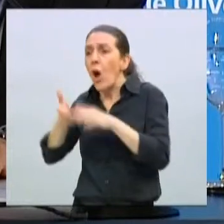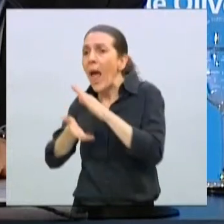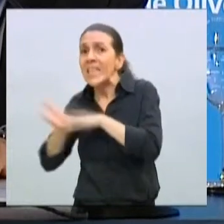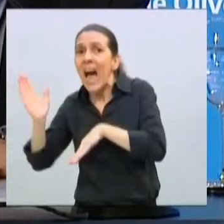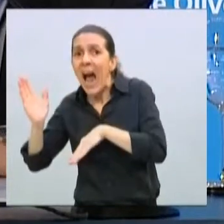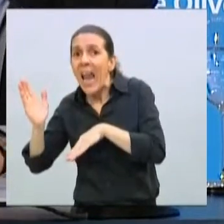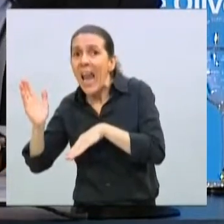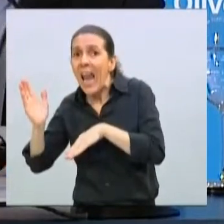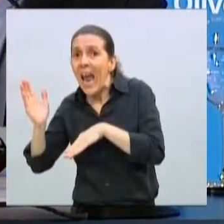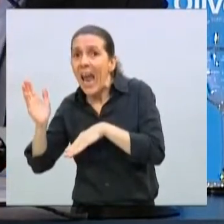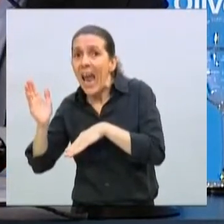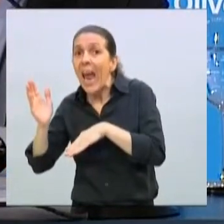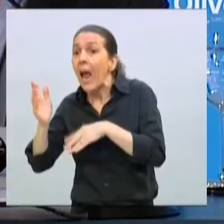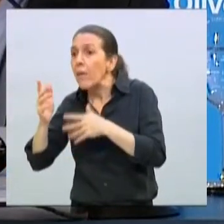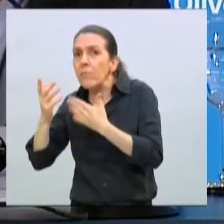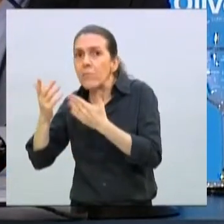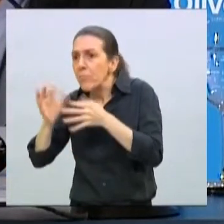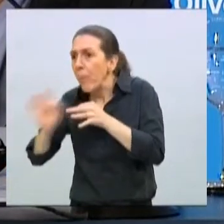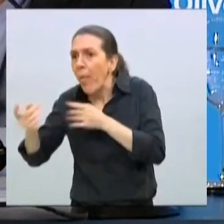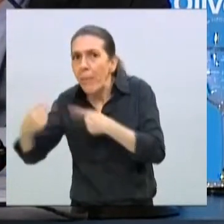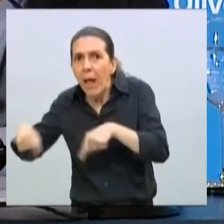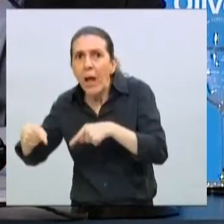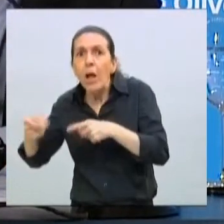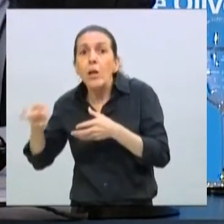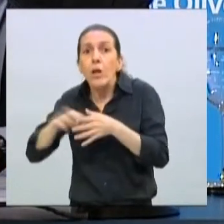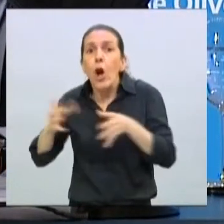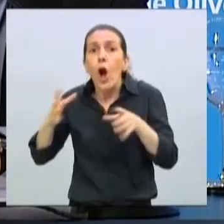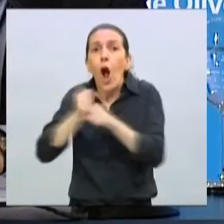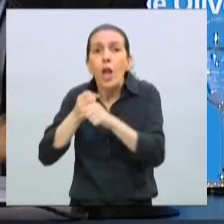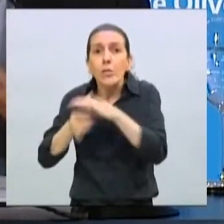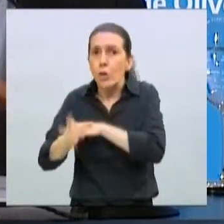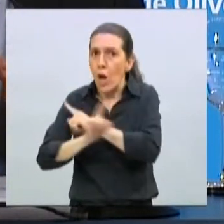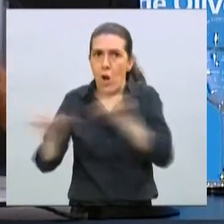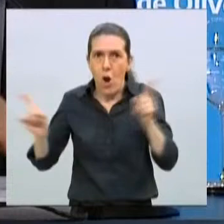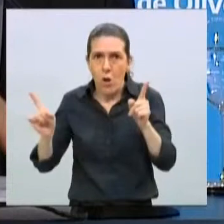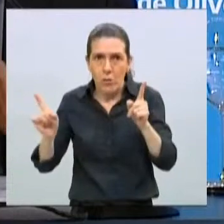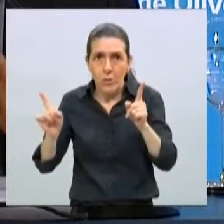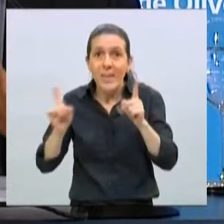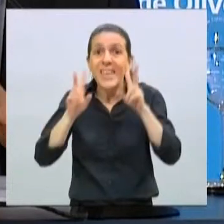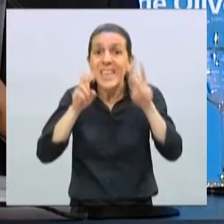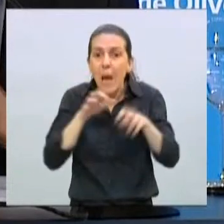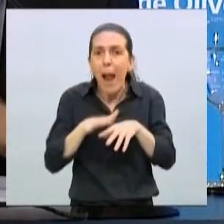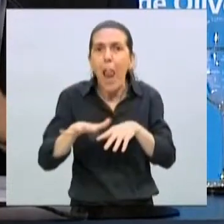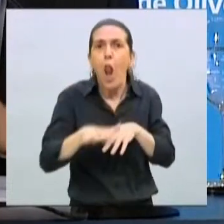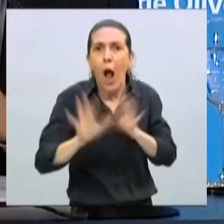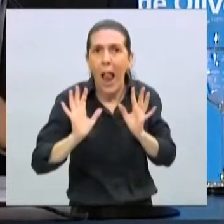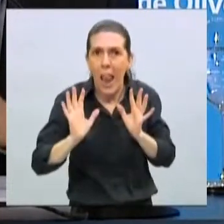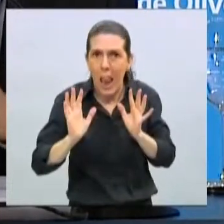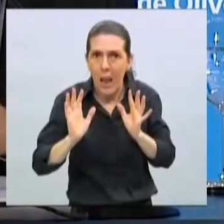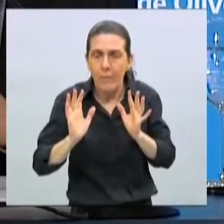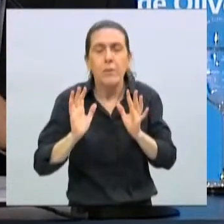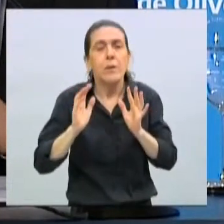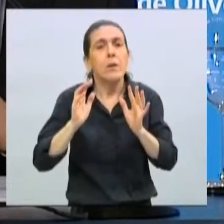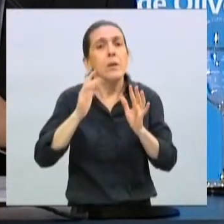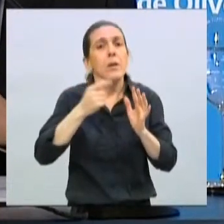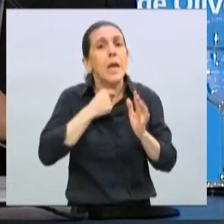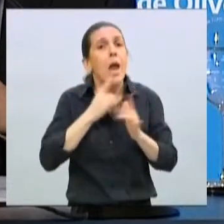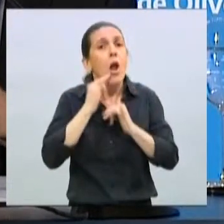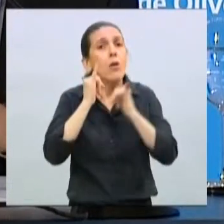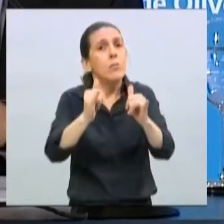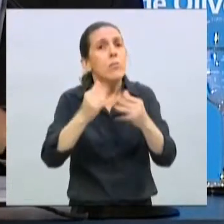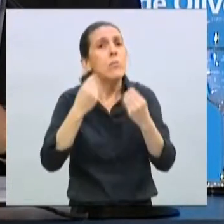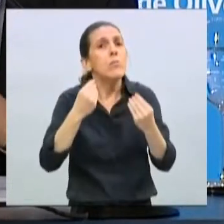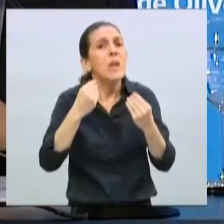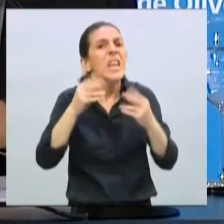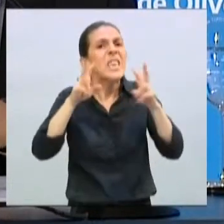autorización tiene que ver con lo local. Y ahí quiero decir lo que estamos haciendo con respecto